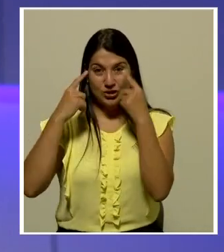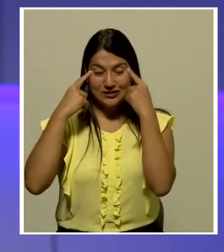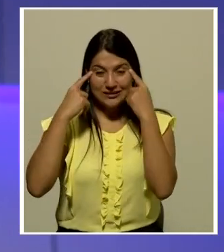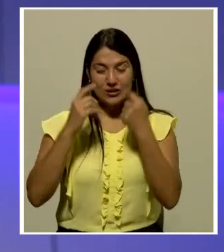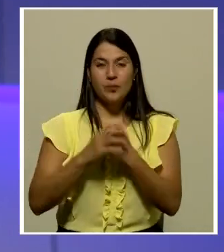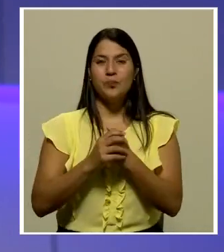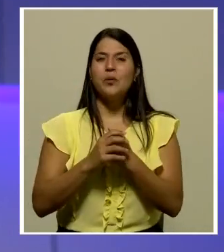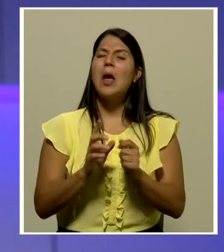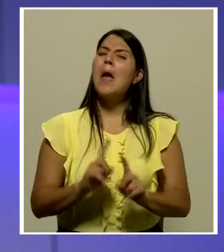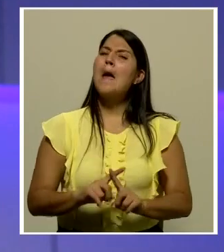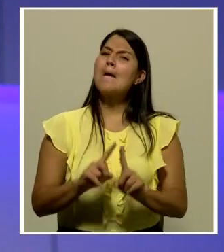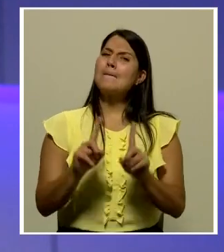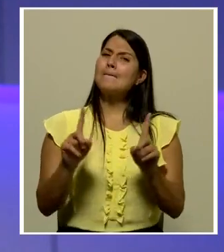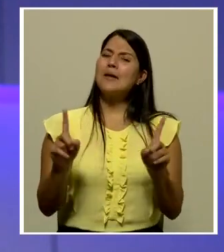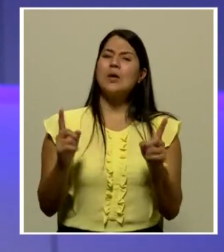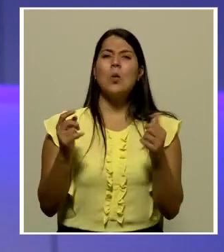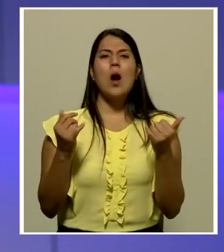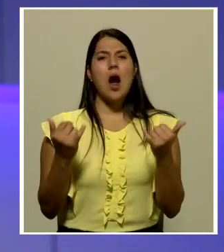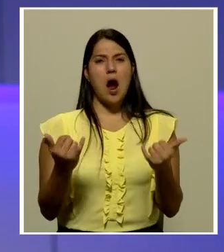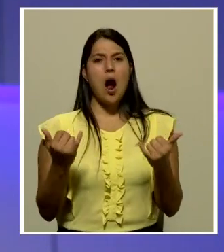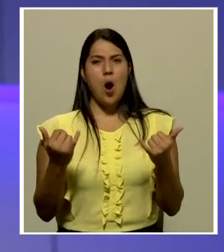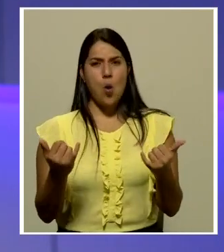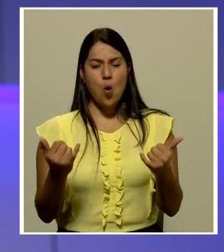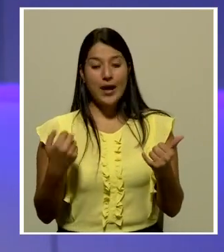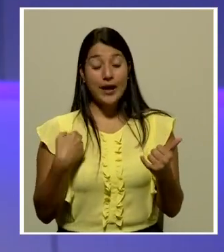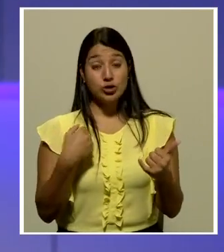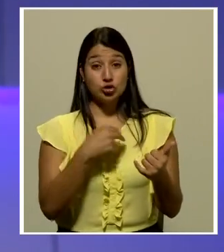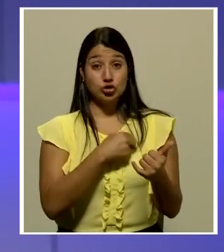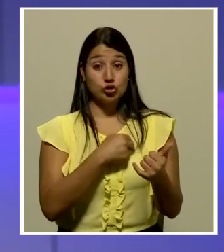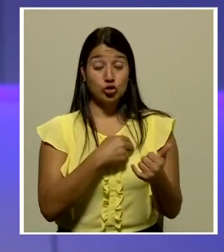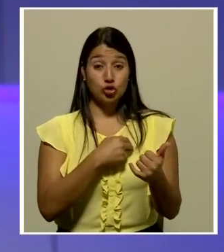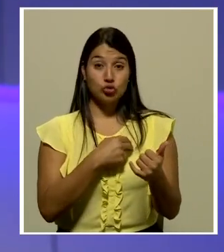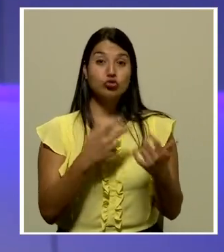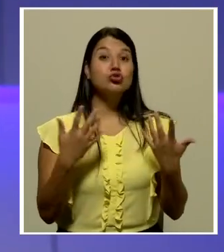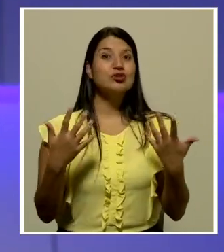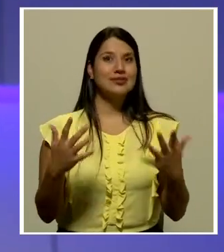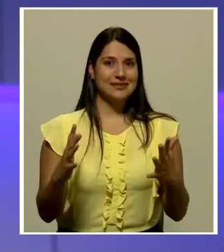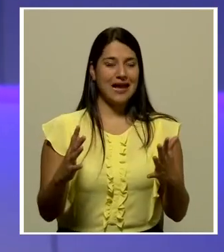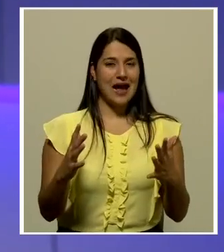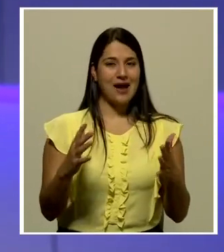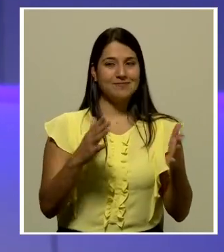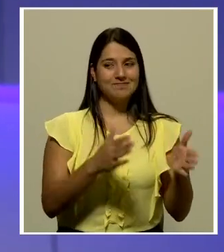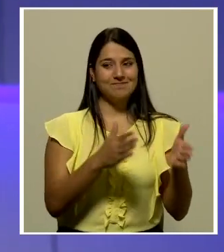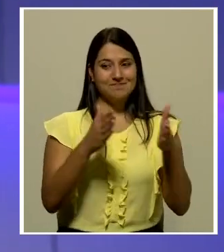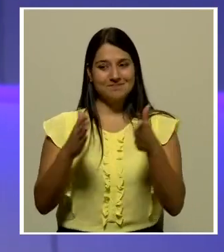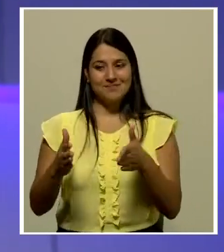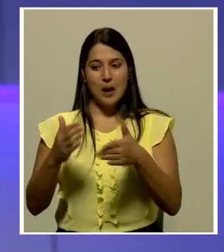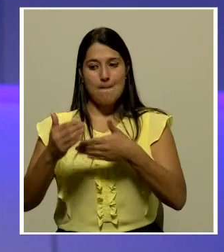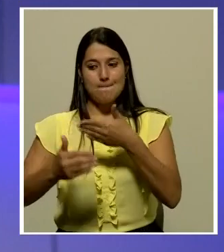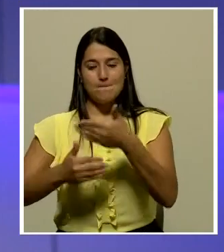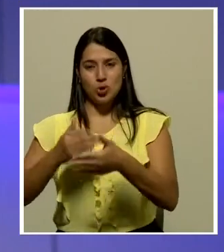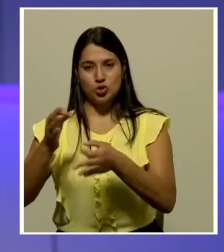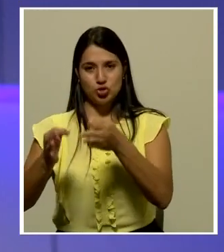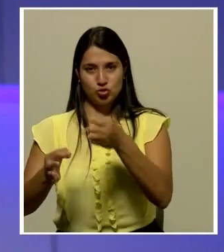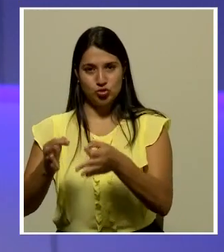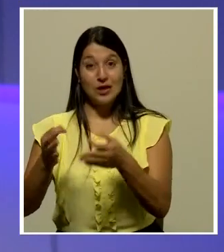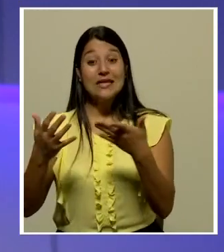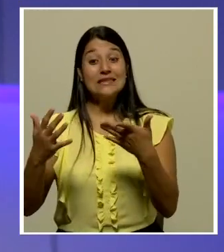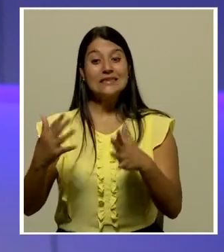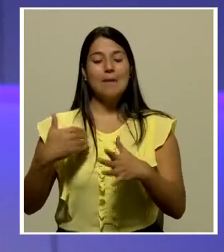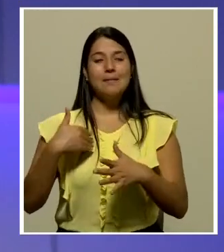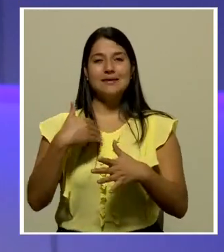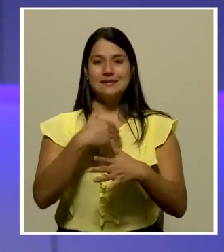Sin embargo, ahora que ya estamos en la etapa judicial, en donde hay que presentar, el Ministerio Público tiene